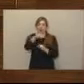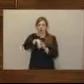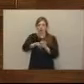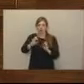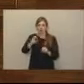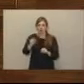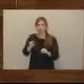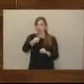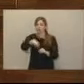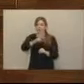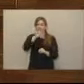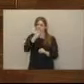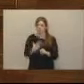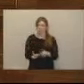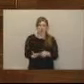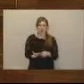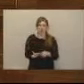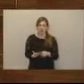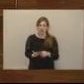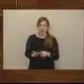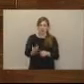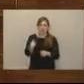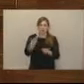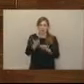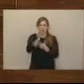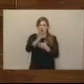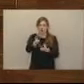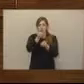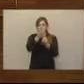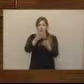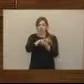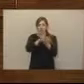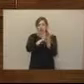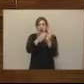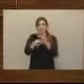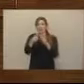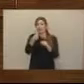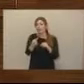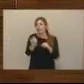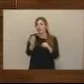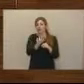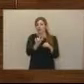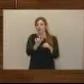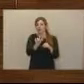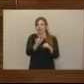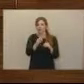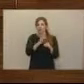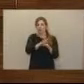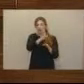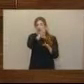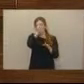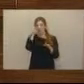entendemos tampoco muy bien cómo plantean en la moción a lo que se refieren cuando dicen que permanezcan el mayor tiempo posible